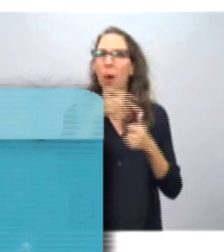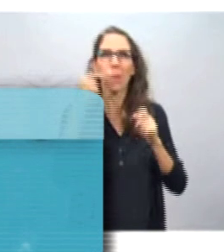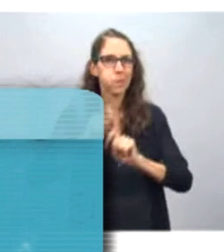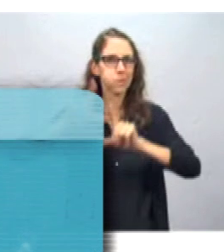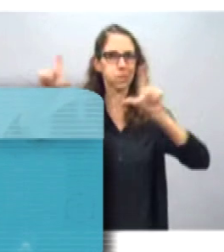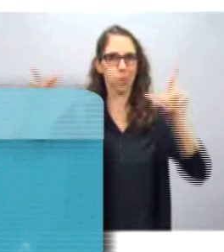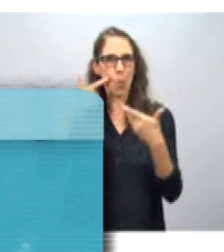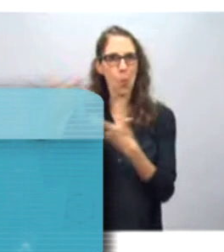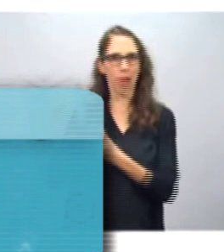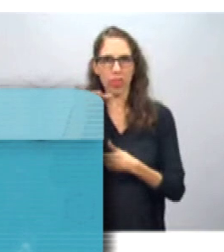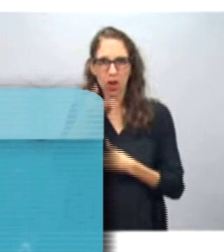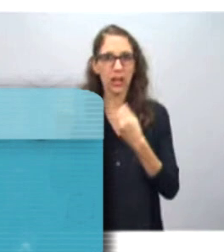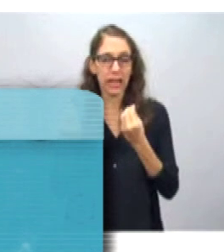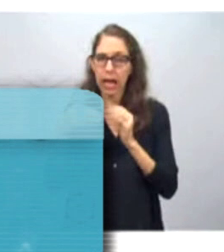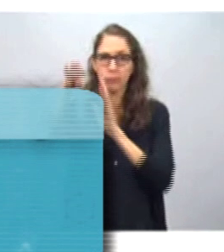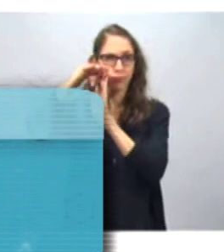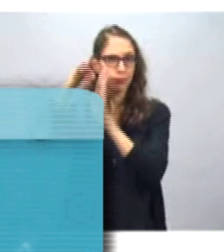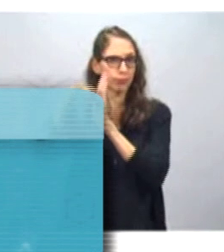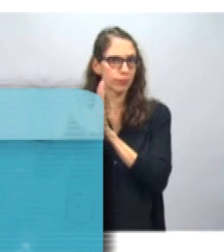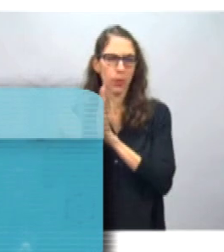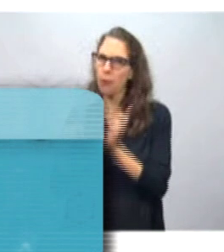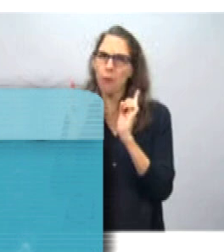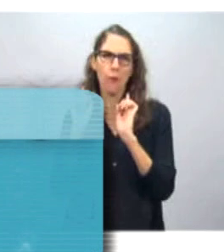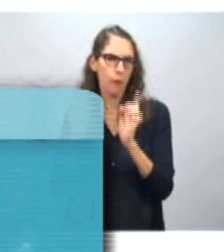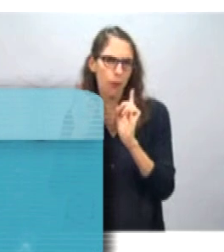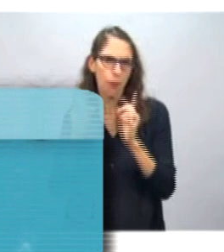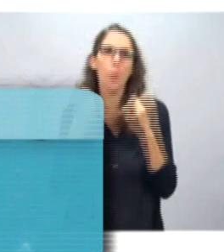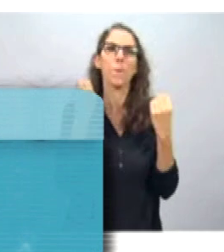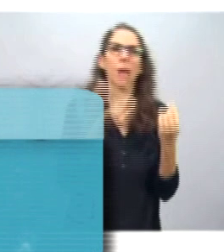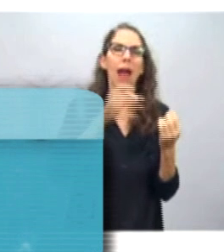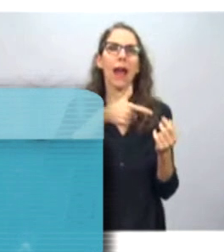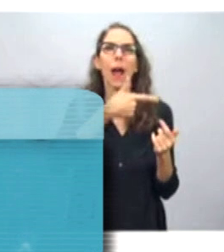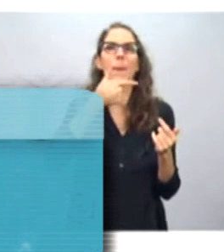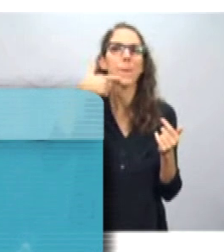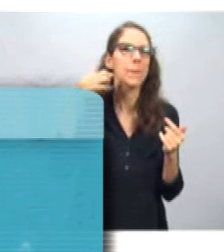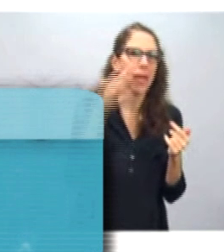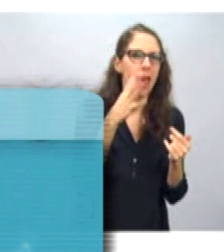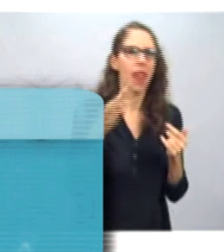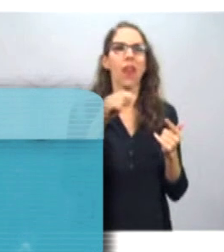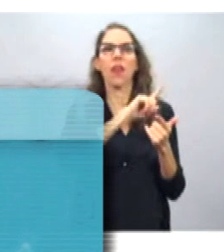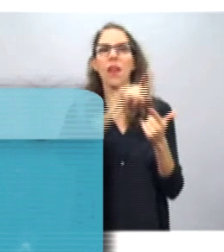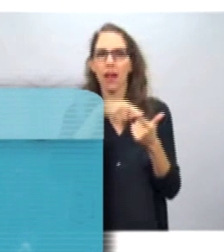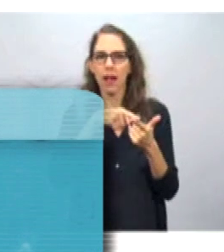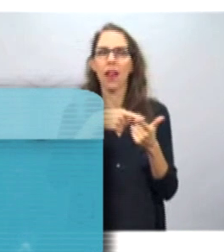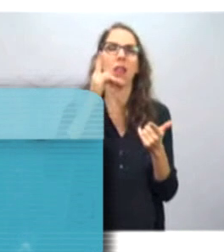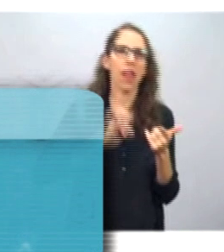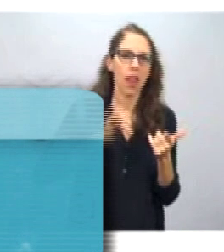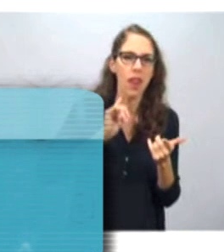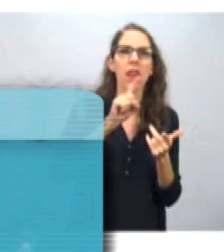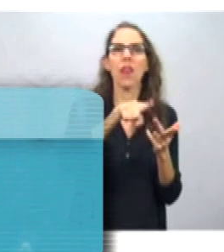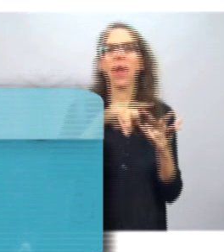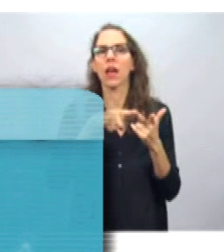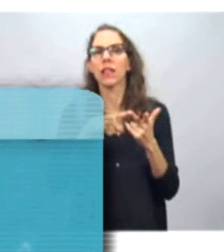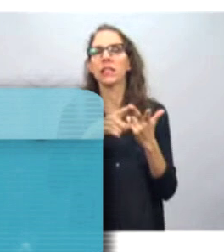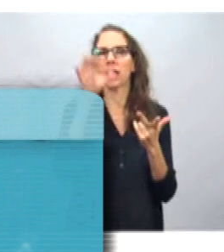siguen vigentes estas líneas tanto para la producción apícola, tambera, de porcinos, de carne